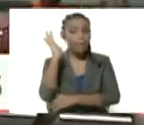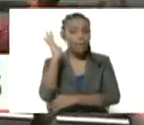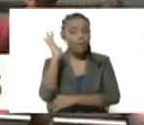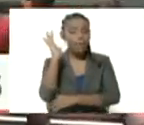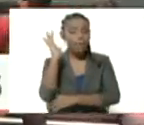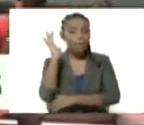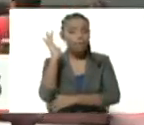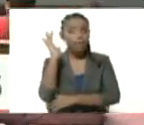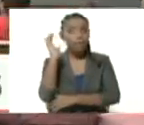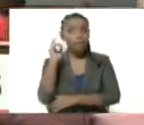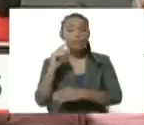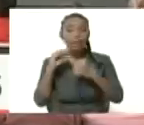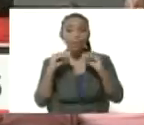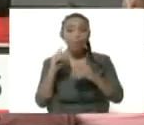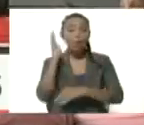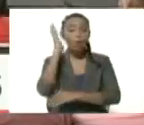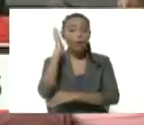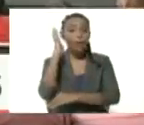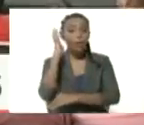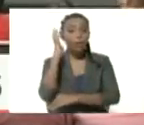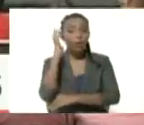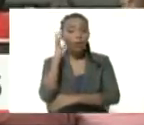Si hablamos de un Congreso, quiere decir con